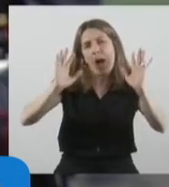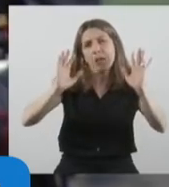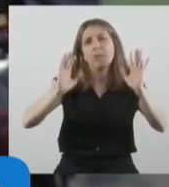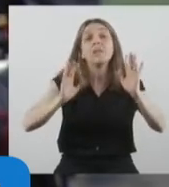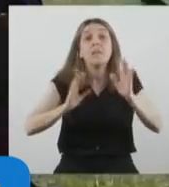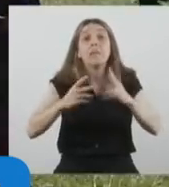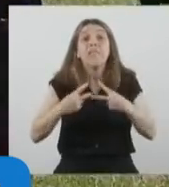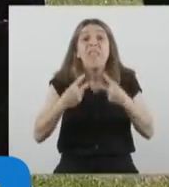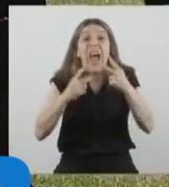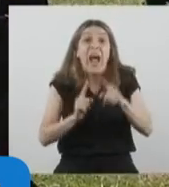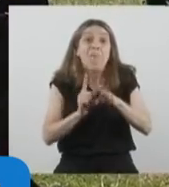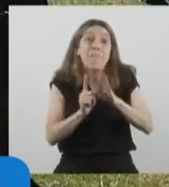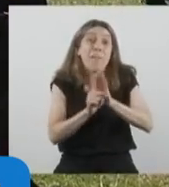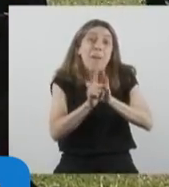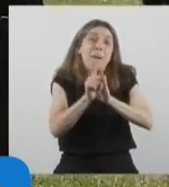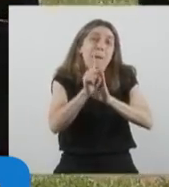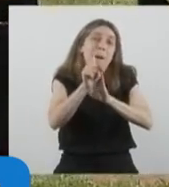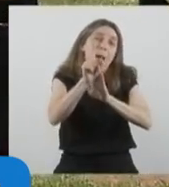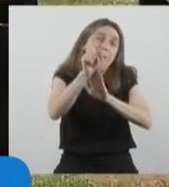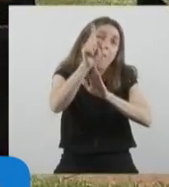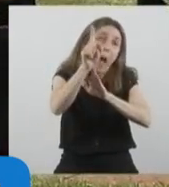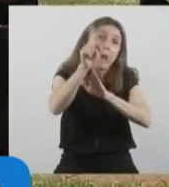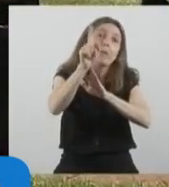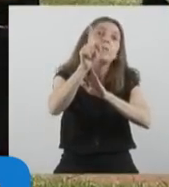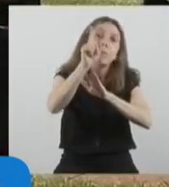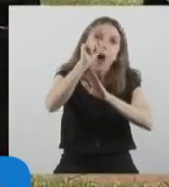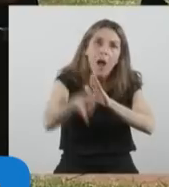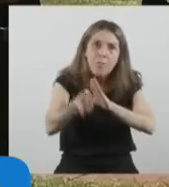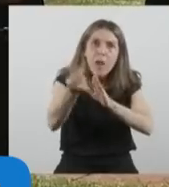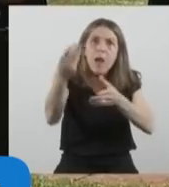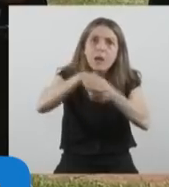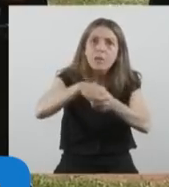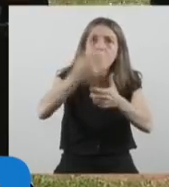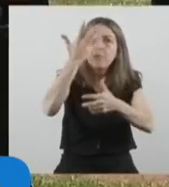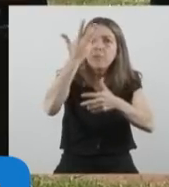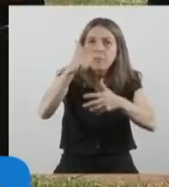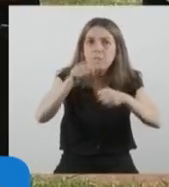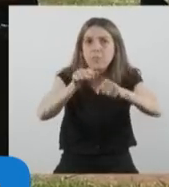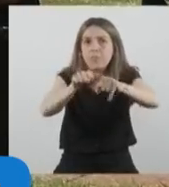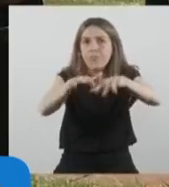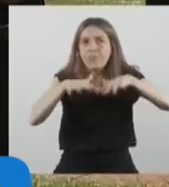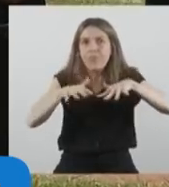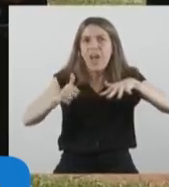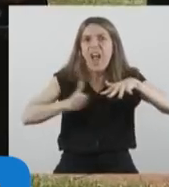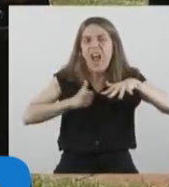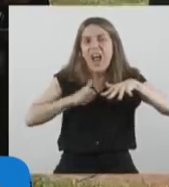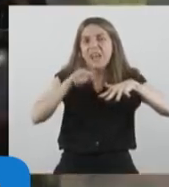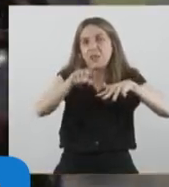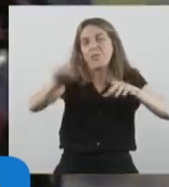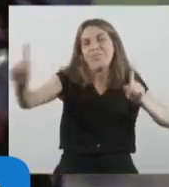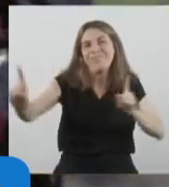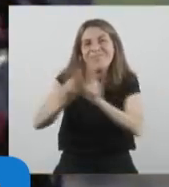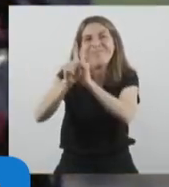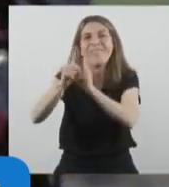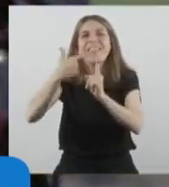norte protagonizó el histórico abrazo con simón